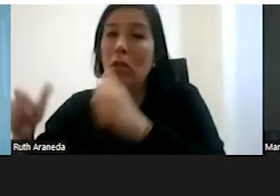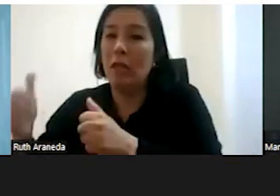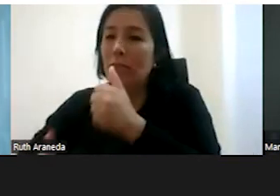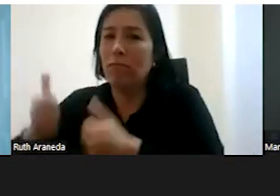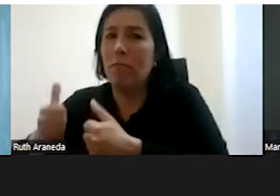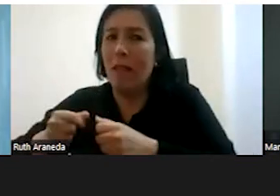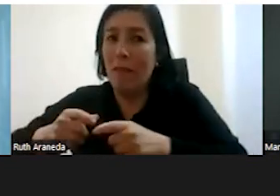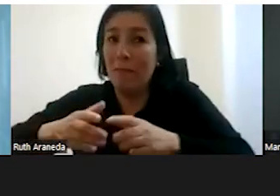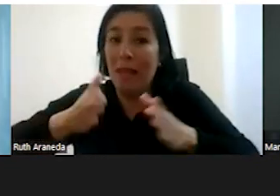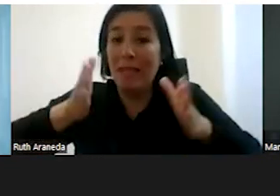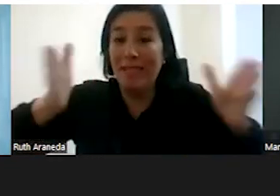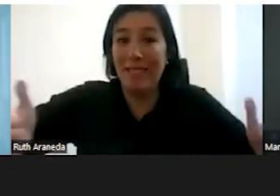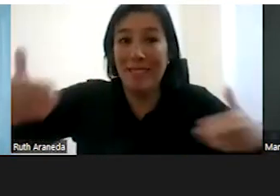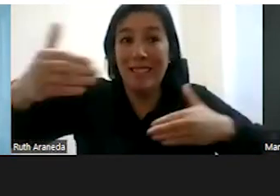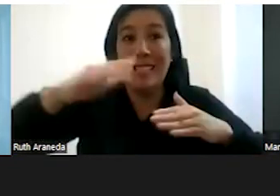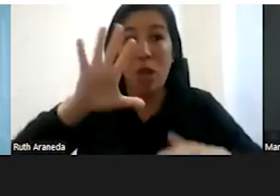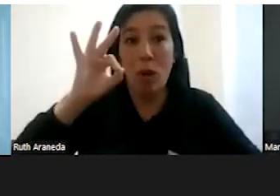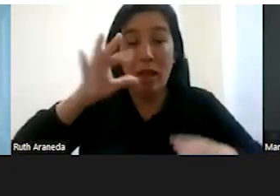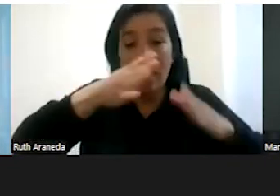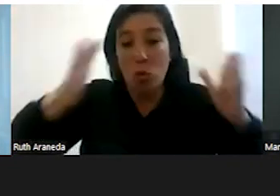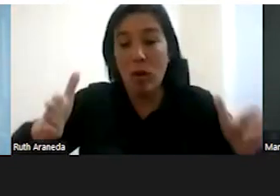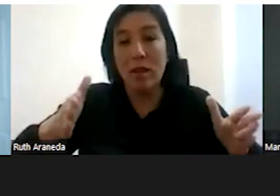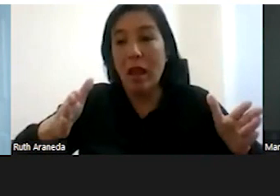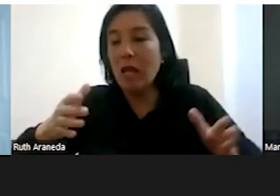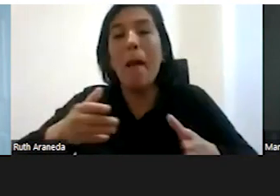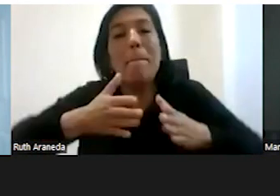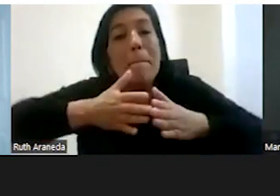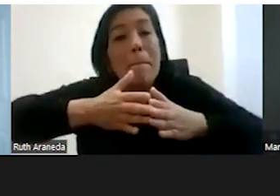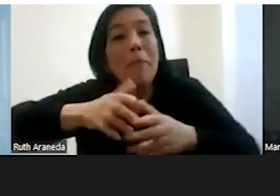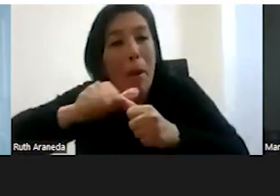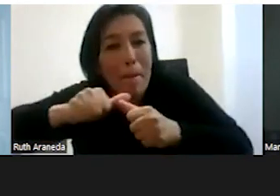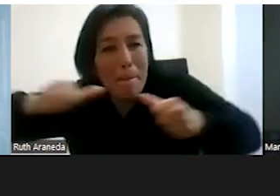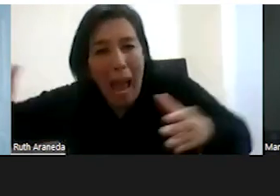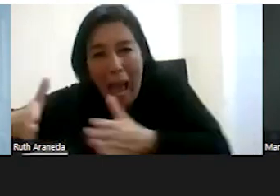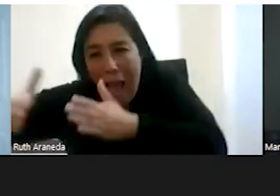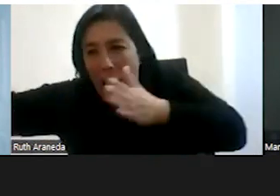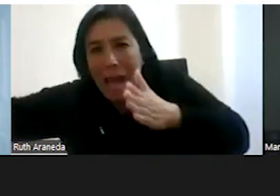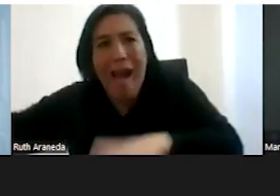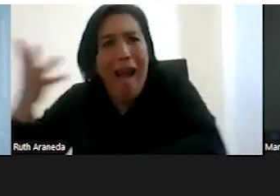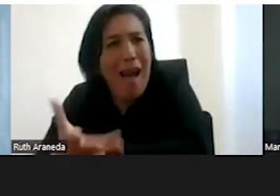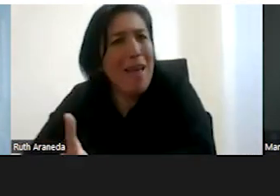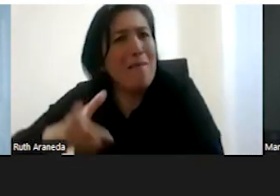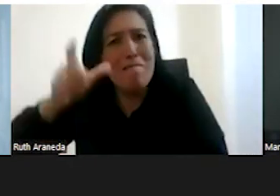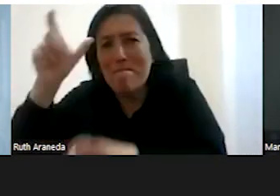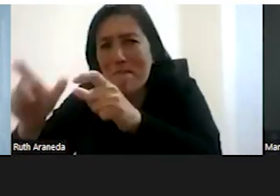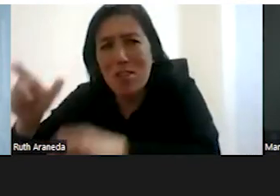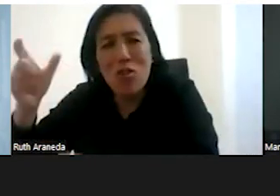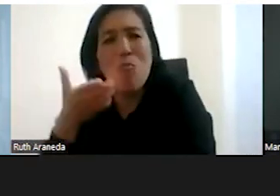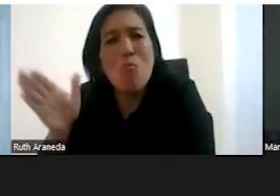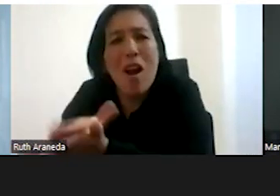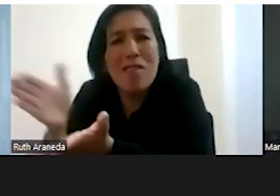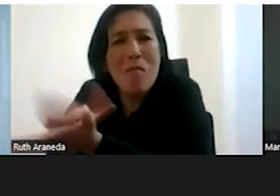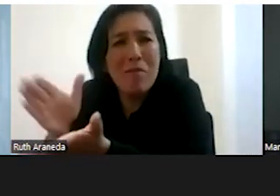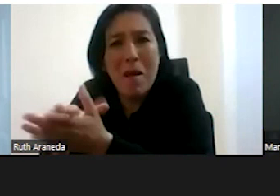al ampliar esas excavaciones para rescatar esos esqueletos que quedaron ahí, bueno, encontraron mucho más, pues, y fue creciendo la cosa. Así que es